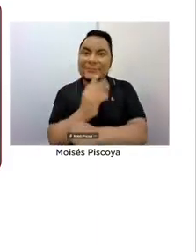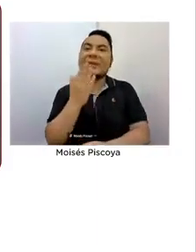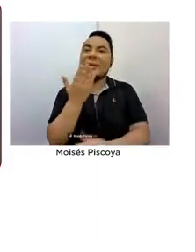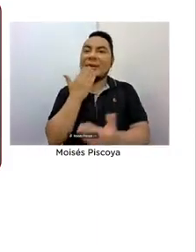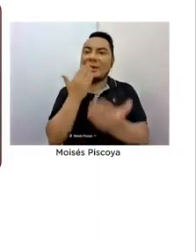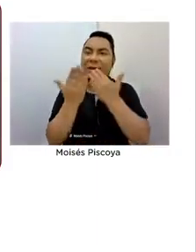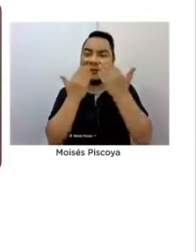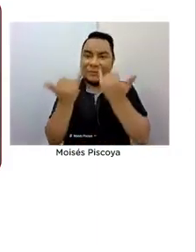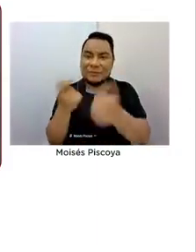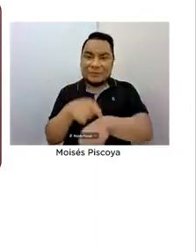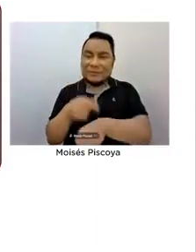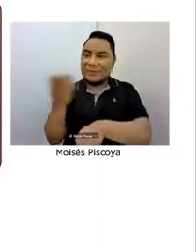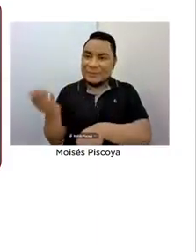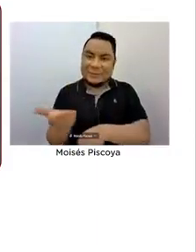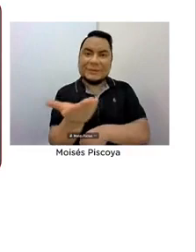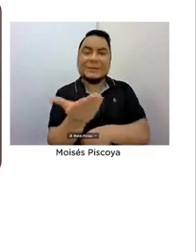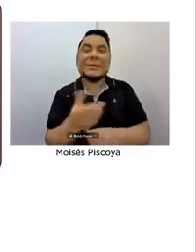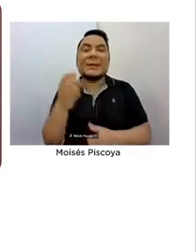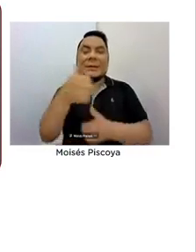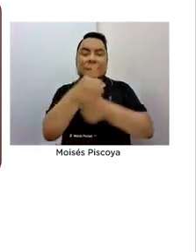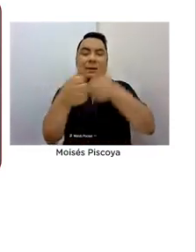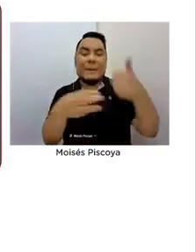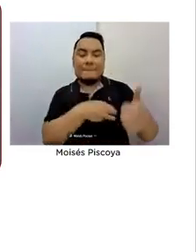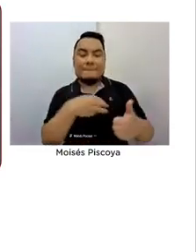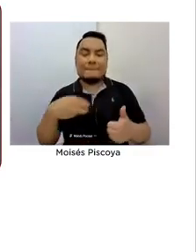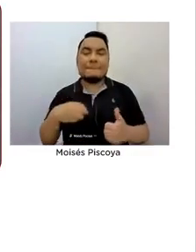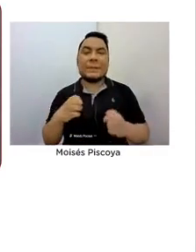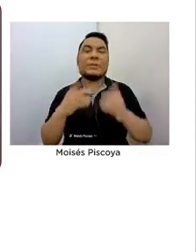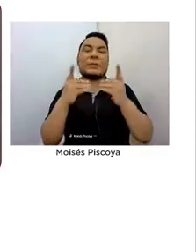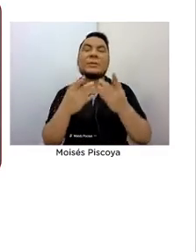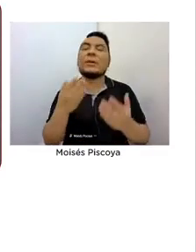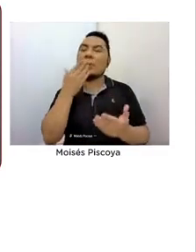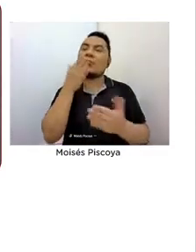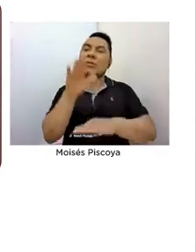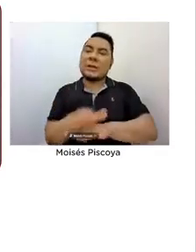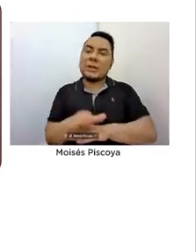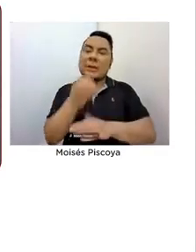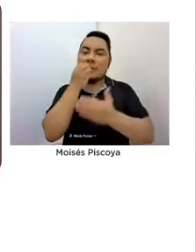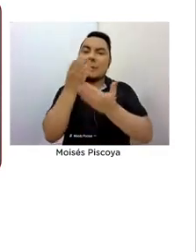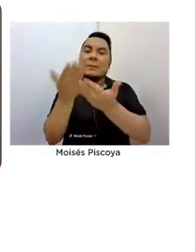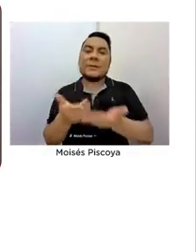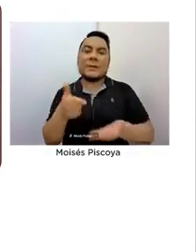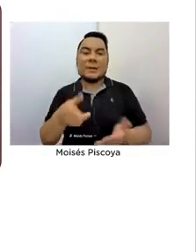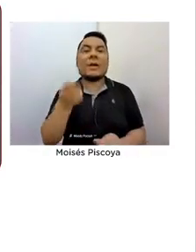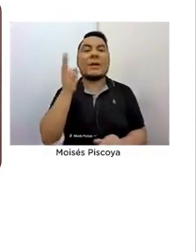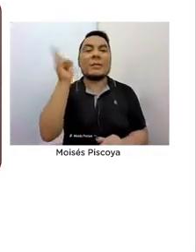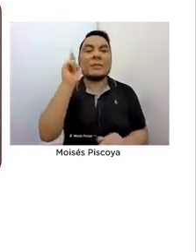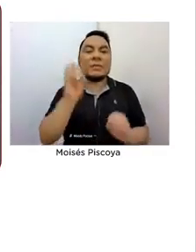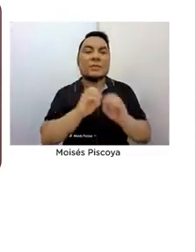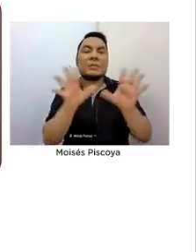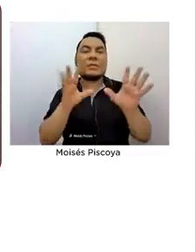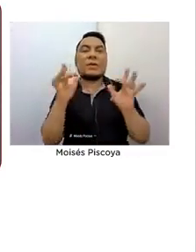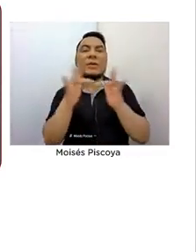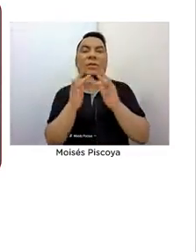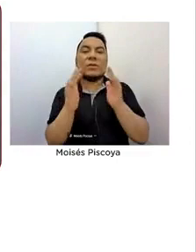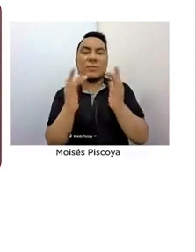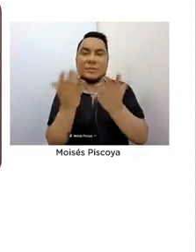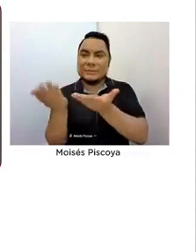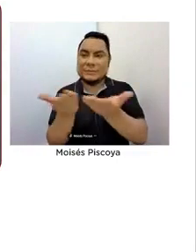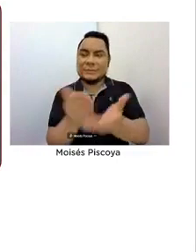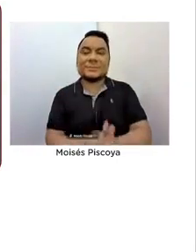este momento. Adelante, viceministra, muy buenas tardes y bienvenida a Docente al Día Webinar.